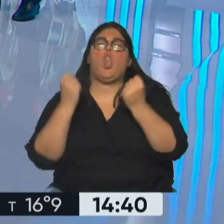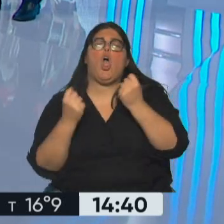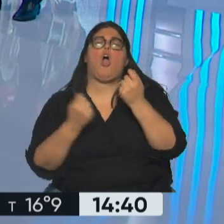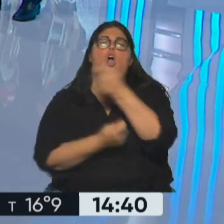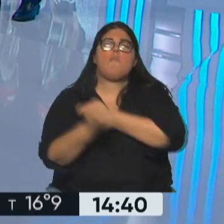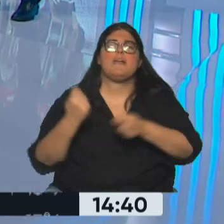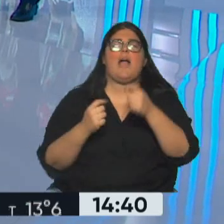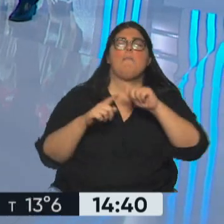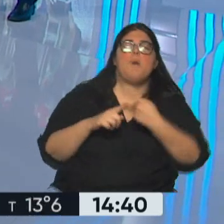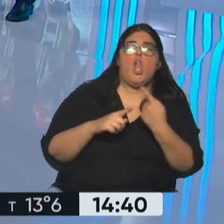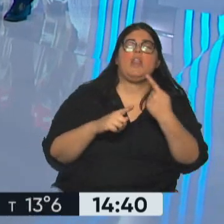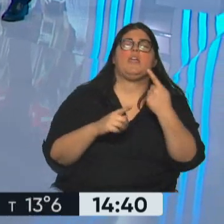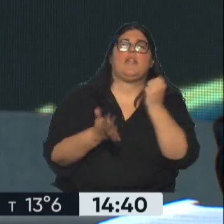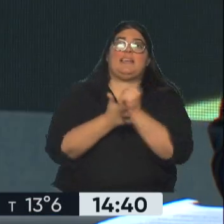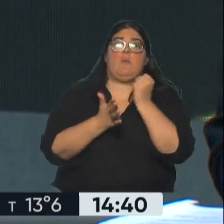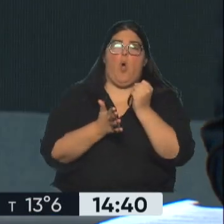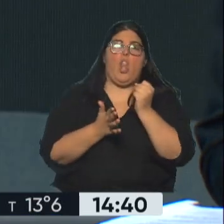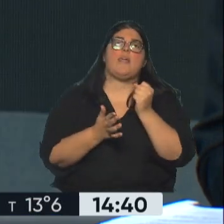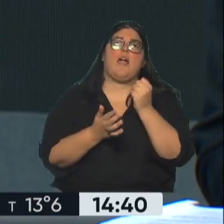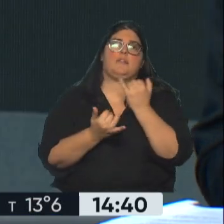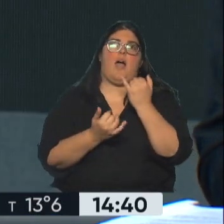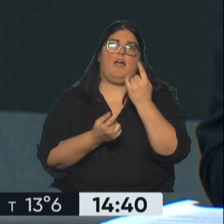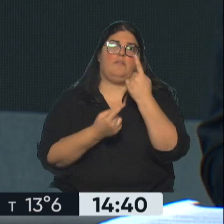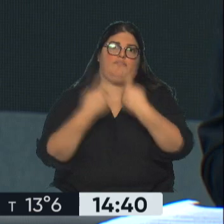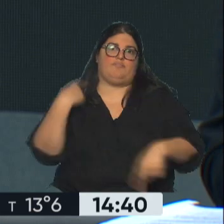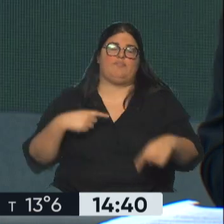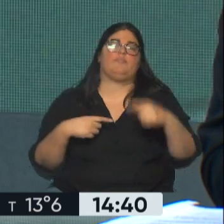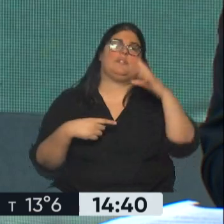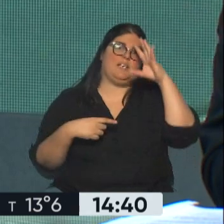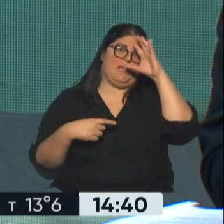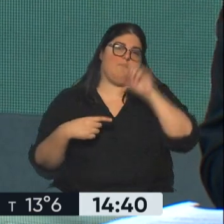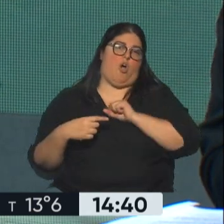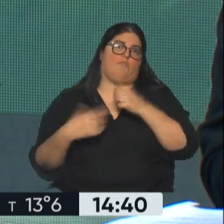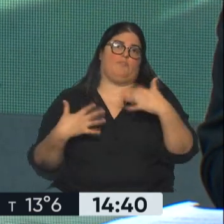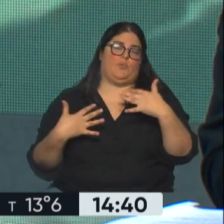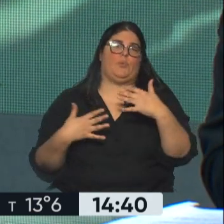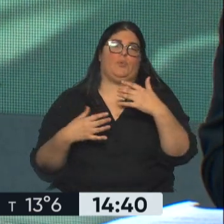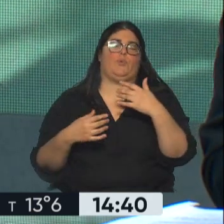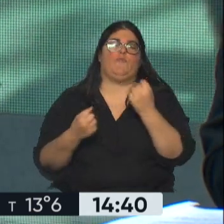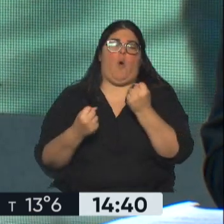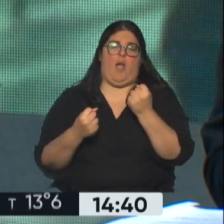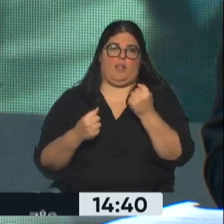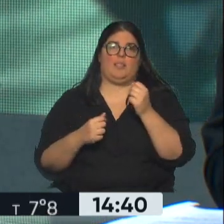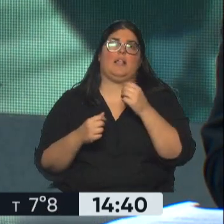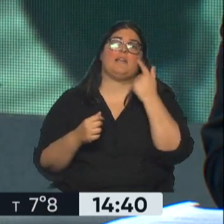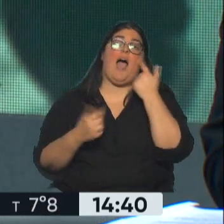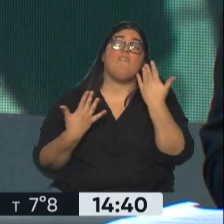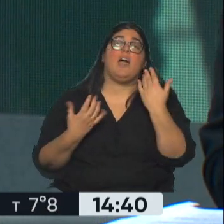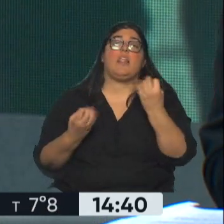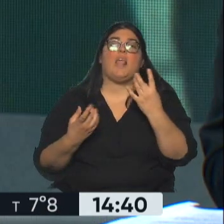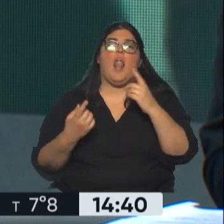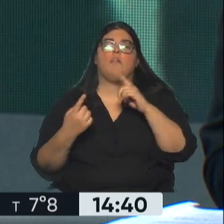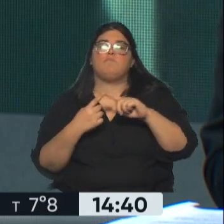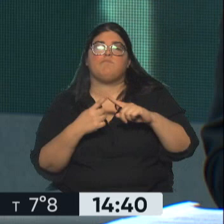también políticas y simbólicas, desafíos muy fuertes en los cuales vamos a ver cómo juega esta relación entre